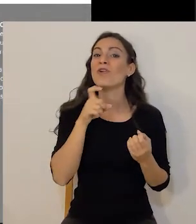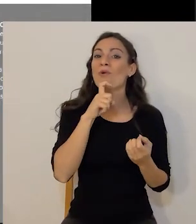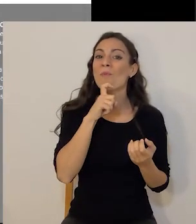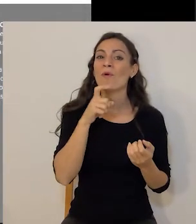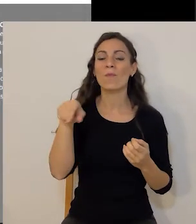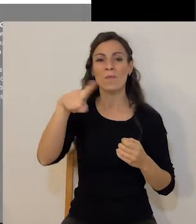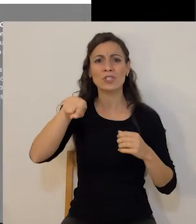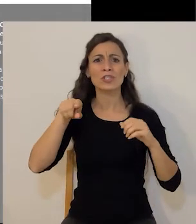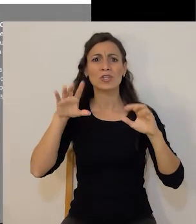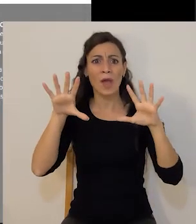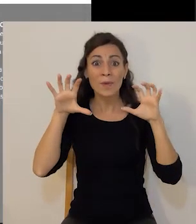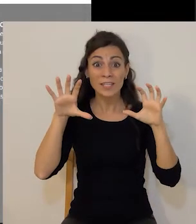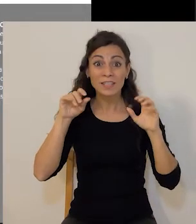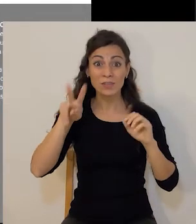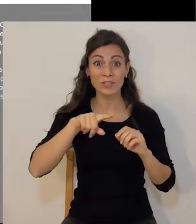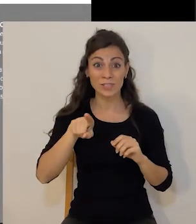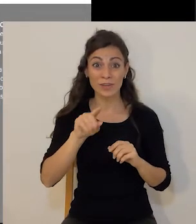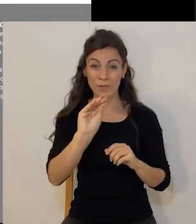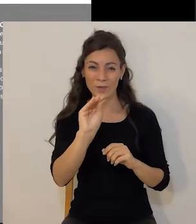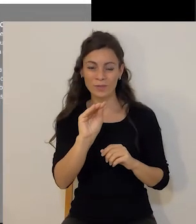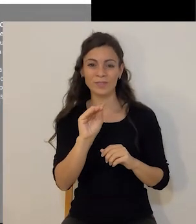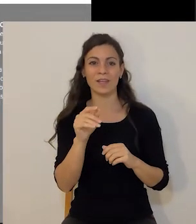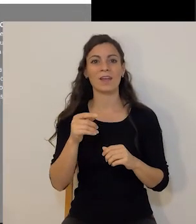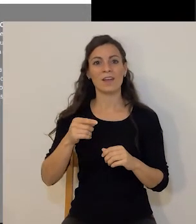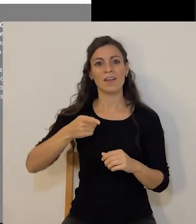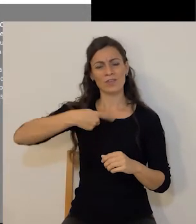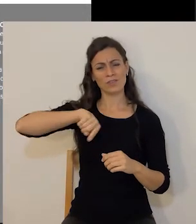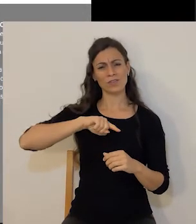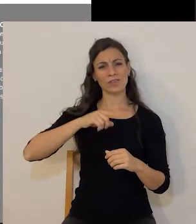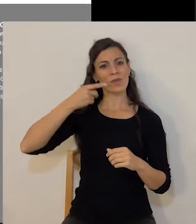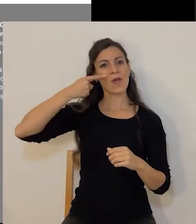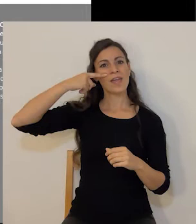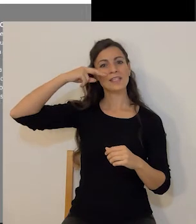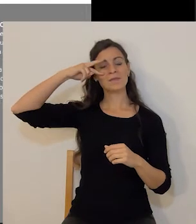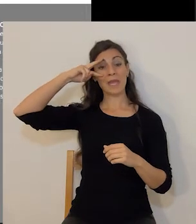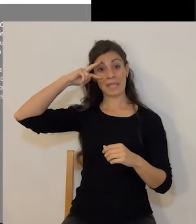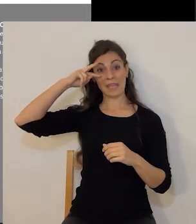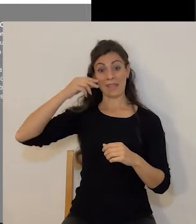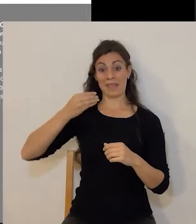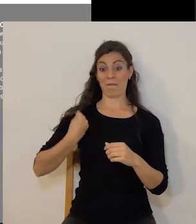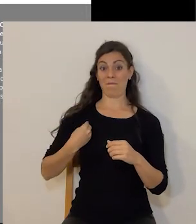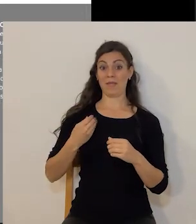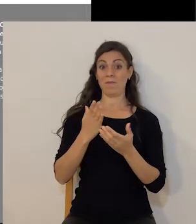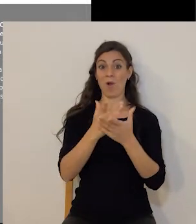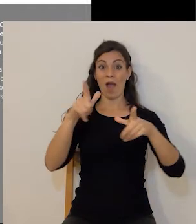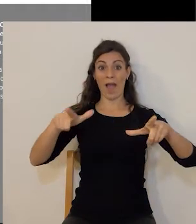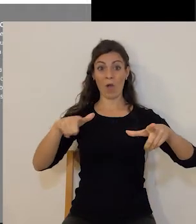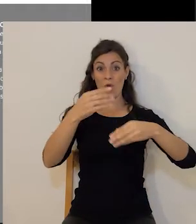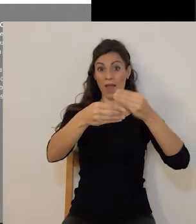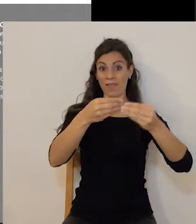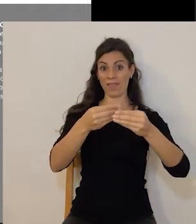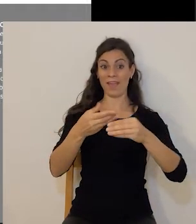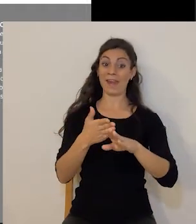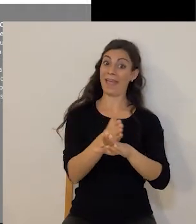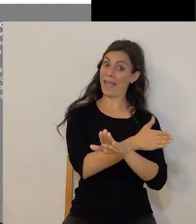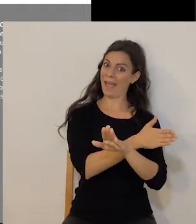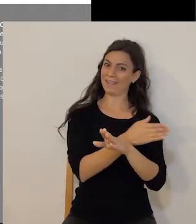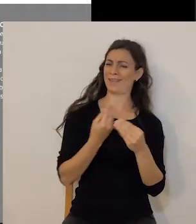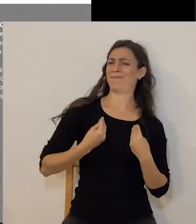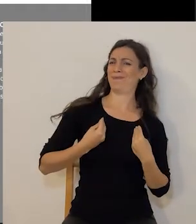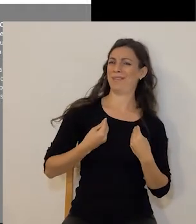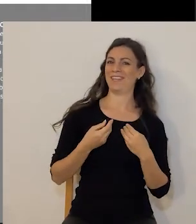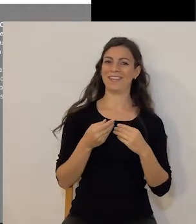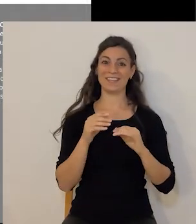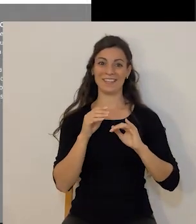Es decir, podemos decirlo, pero esas experiencias para aplicarlas en el aula tienen que también vivirlo. Todo esto son